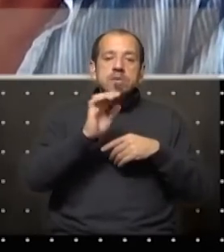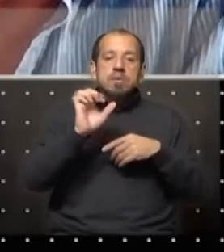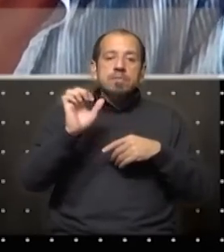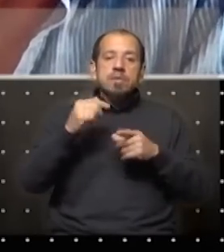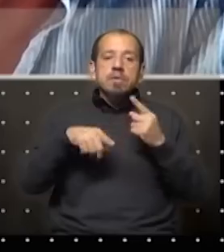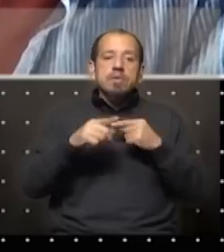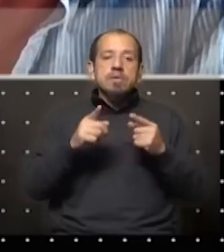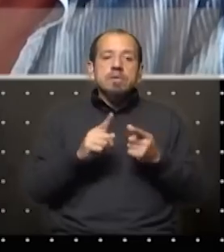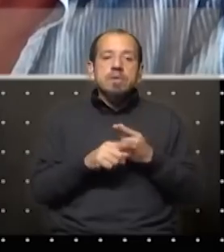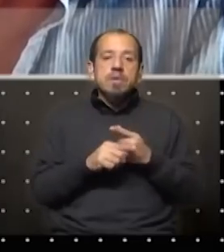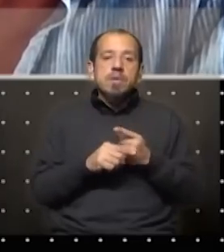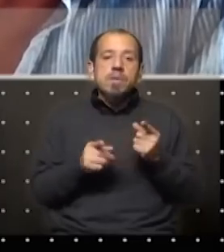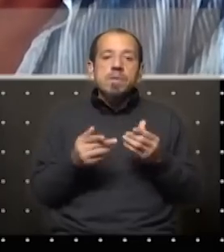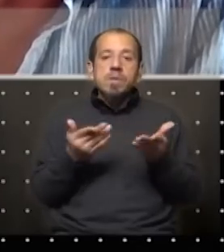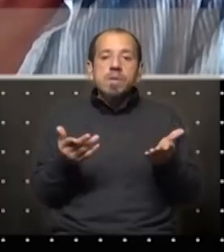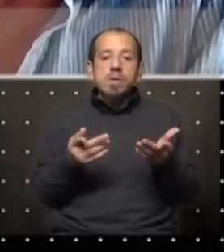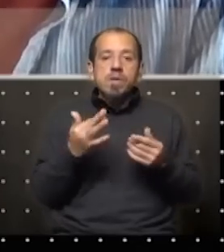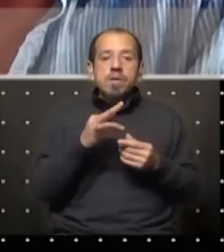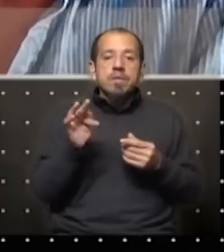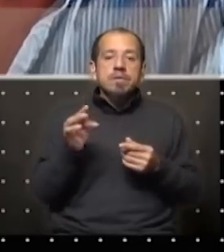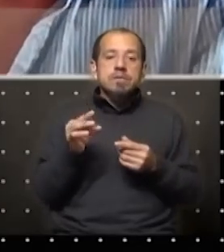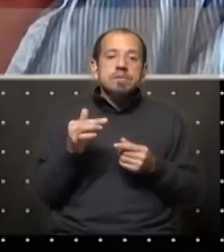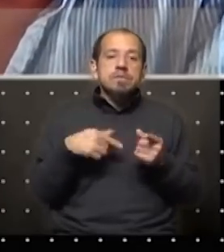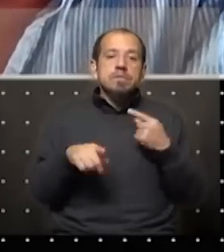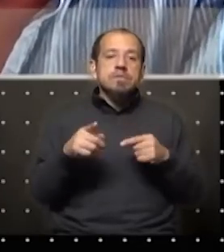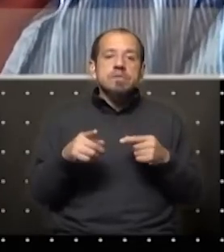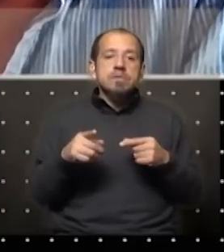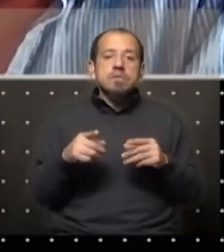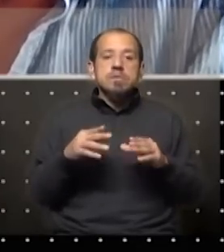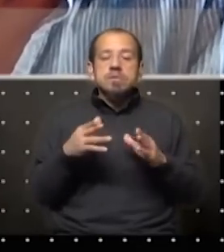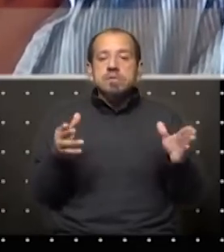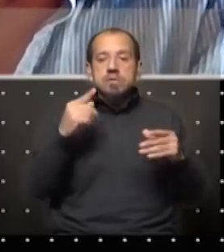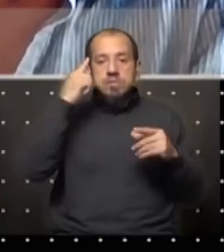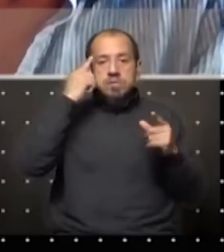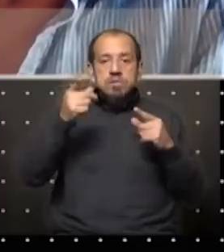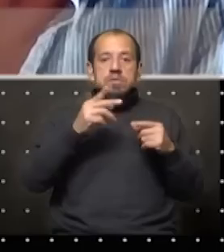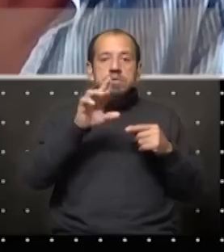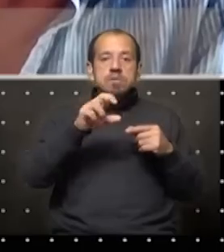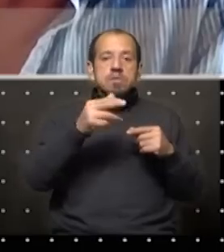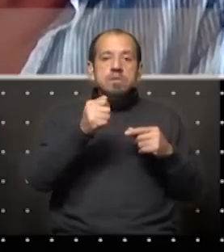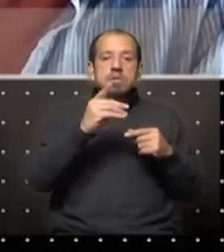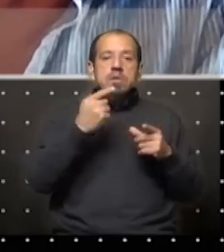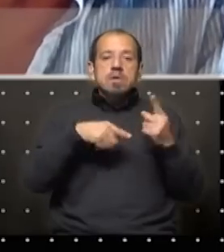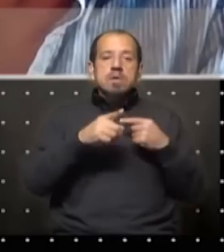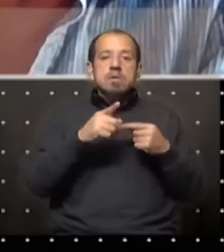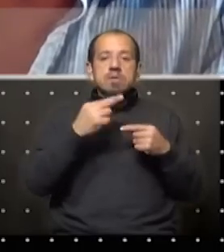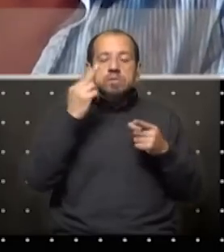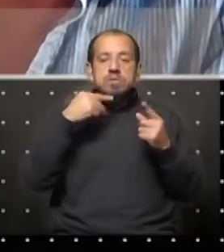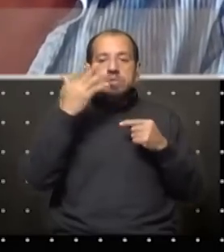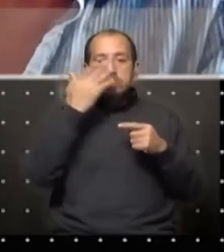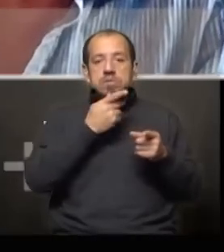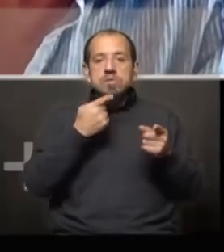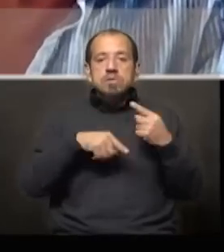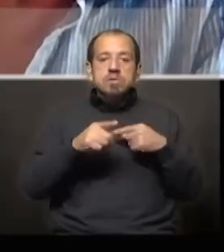otra forma de condición que no sea la de ser francés a nadie se le ocurriría pensar que el negro rada no es uruguayo porque es negro sin embargo